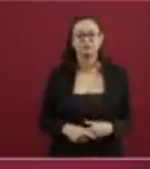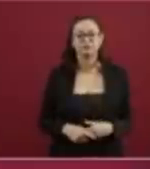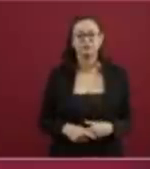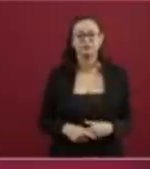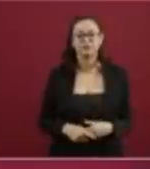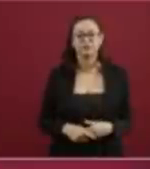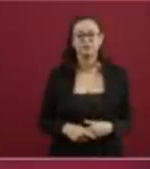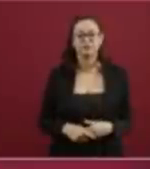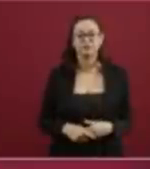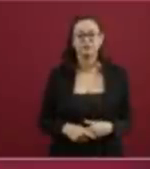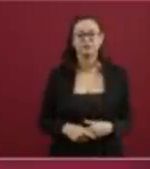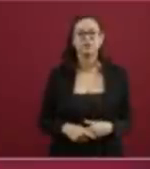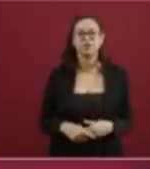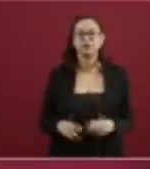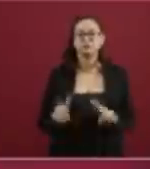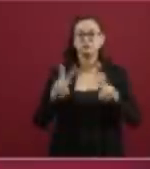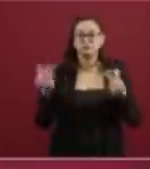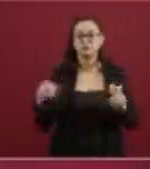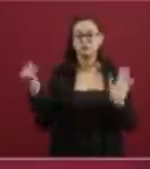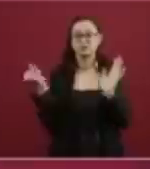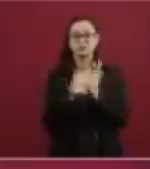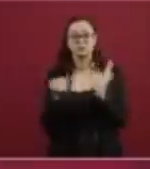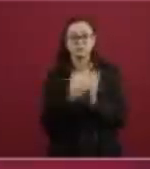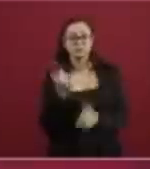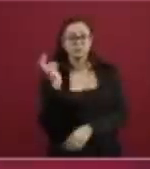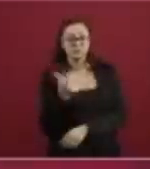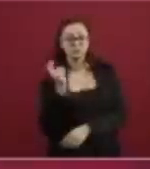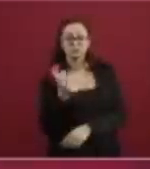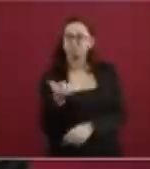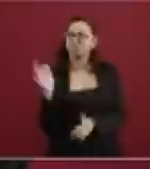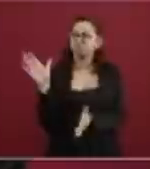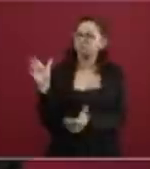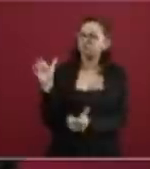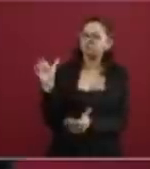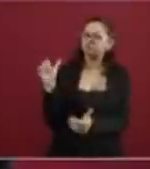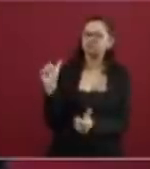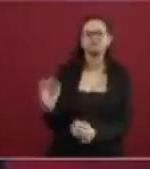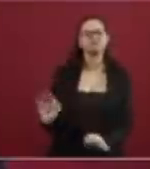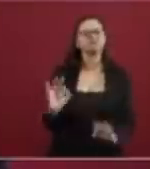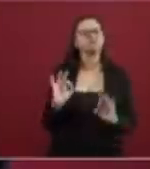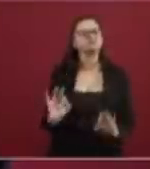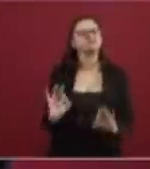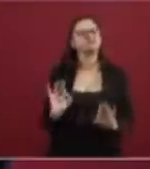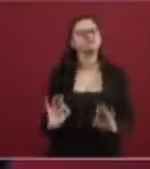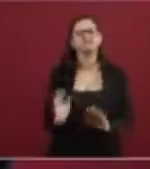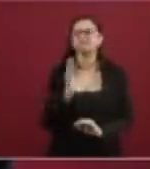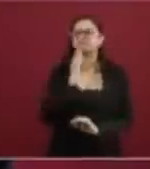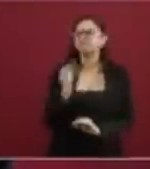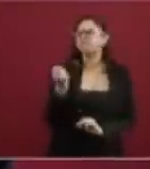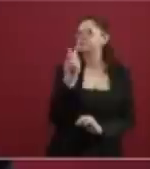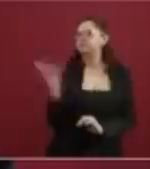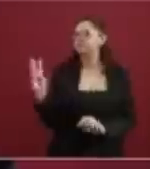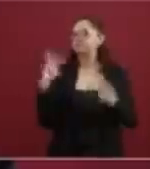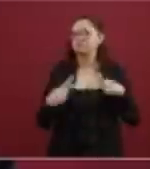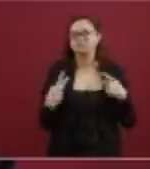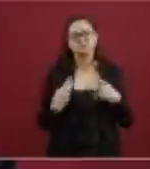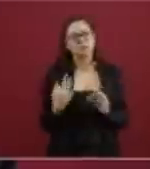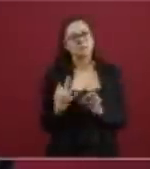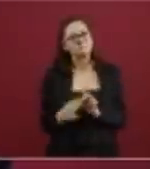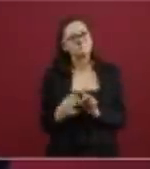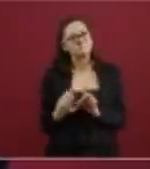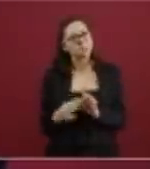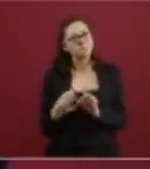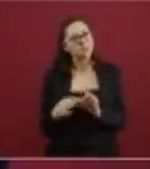está bien la recaudación. Los contribuyentes están cumpliendo